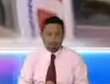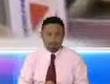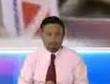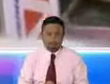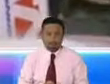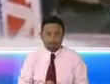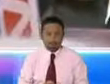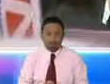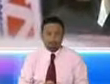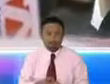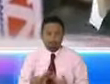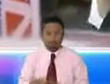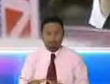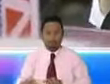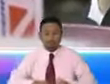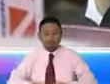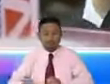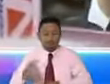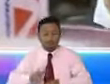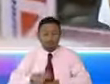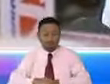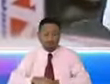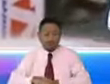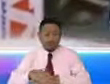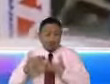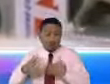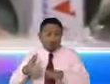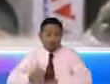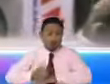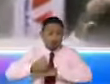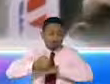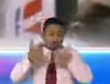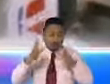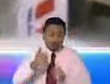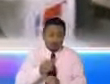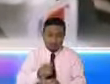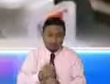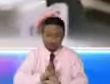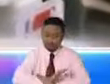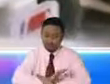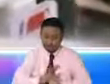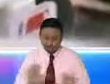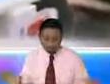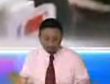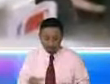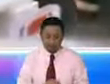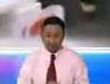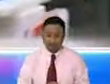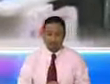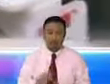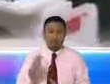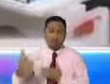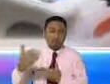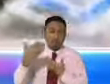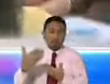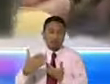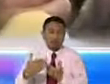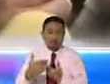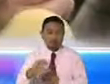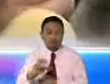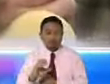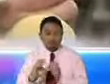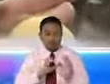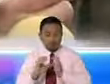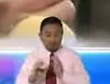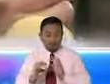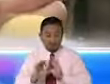actuará bajo la presión de ninguna naturaleza, ya sea esta mediática, política o de persona